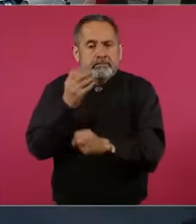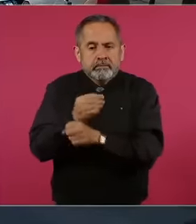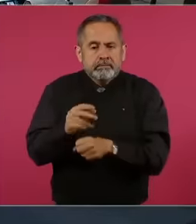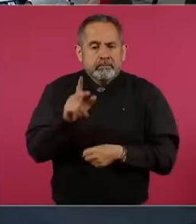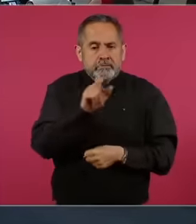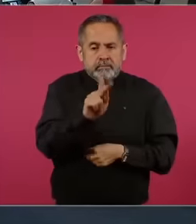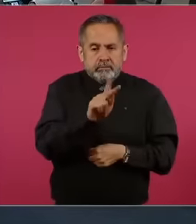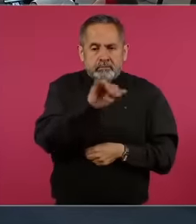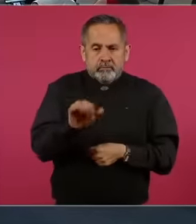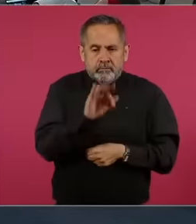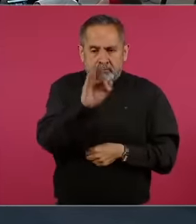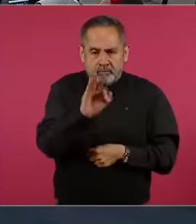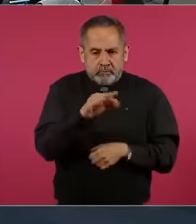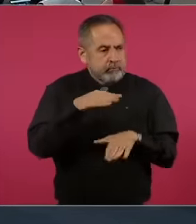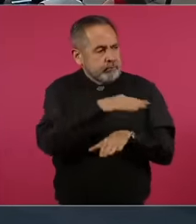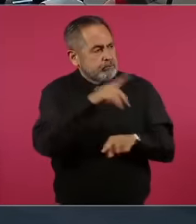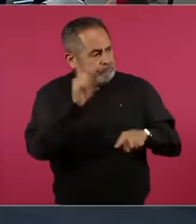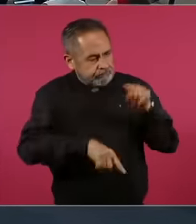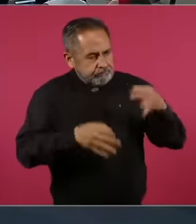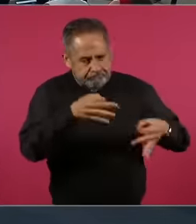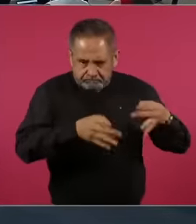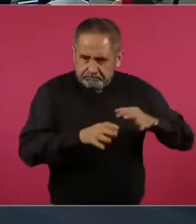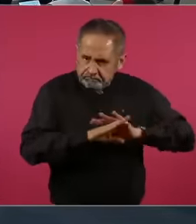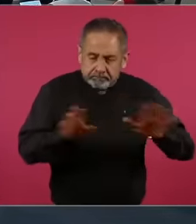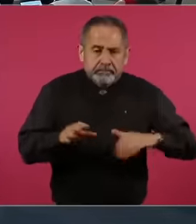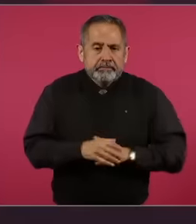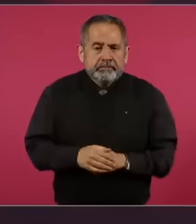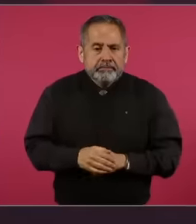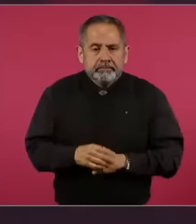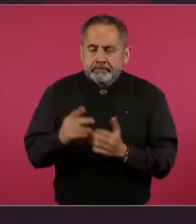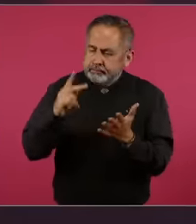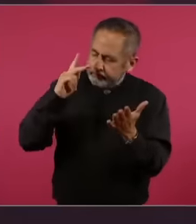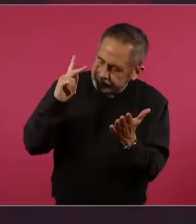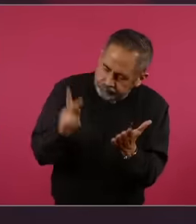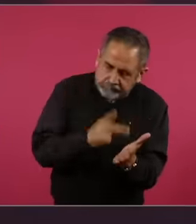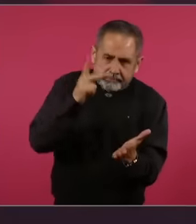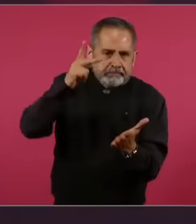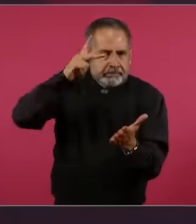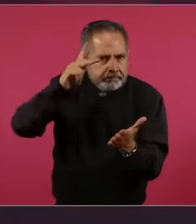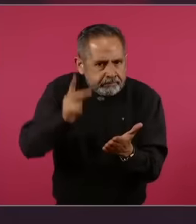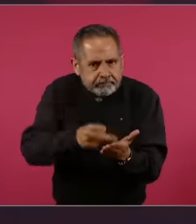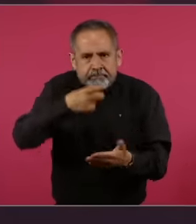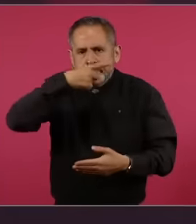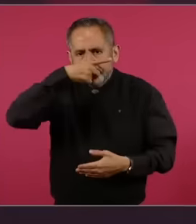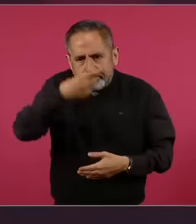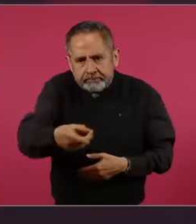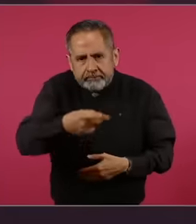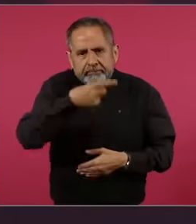Judicial, que hay que estarlo diciendo,